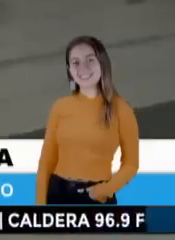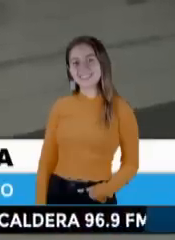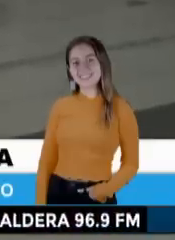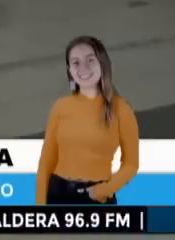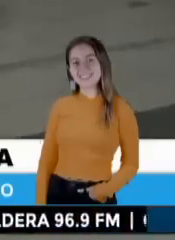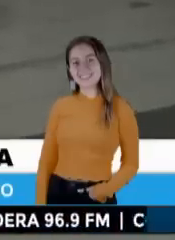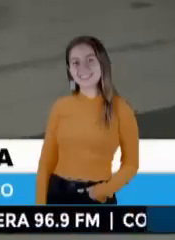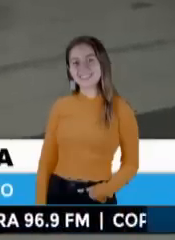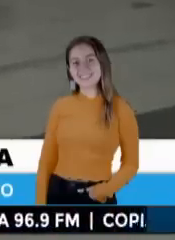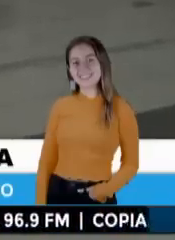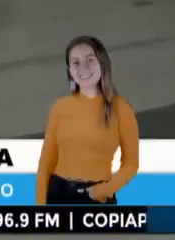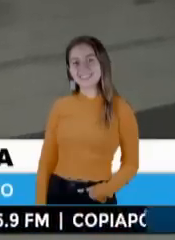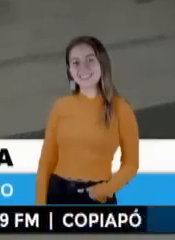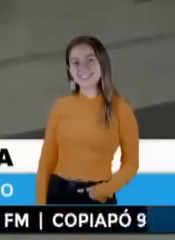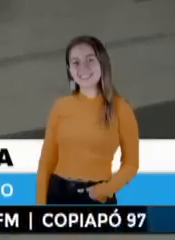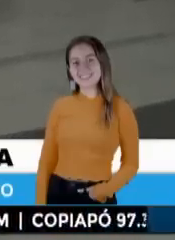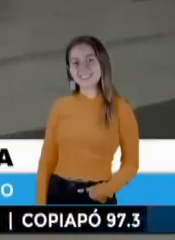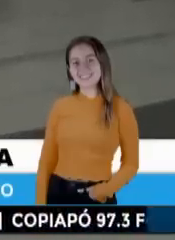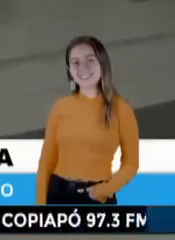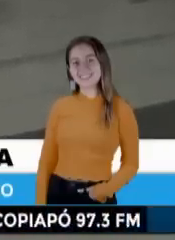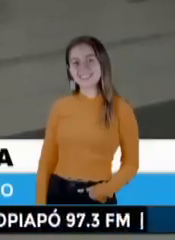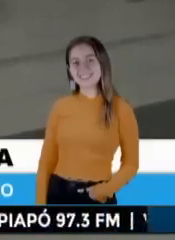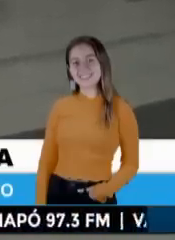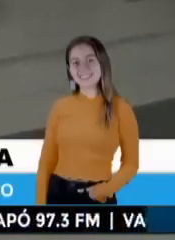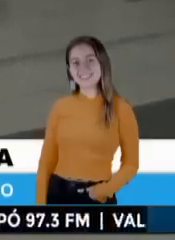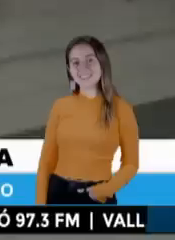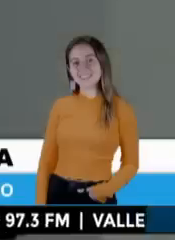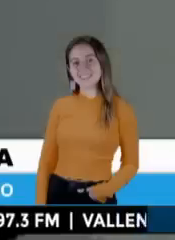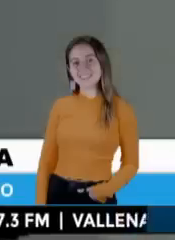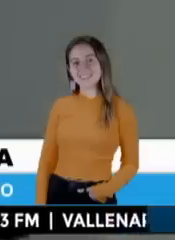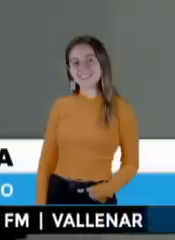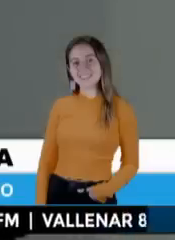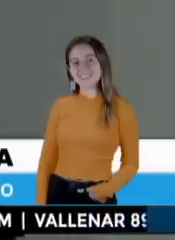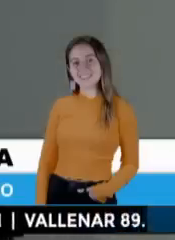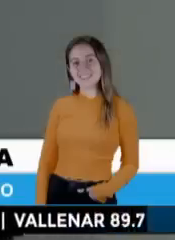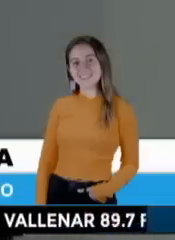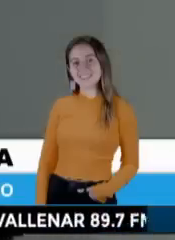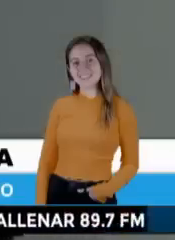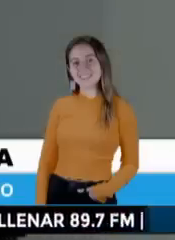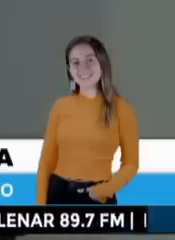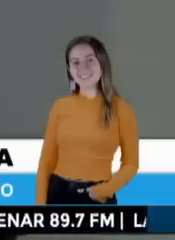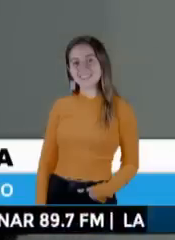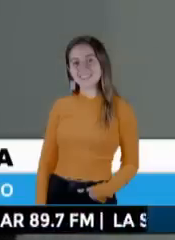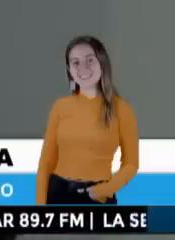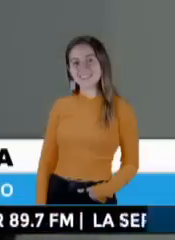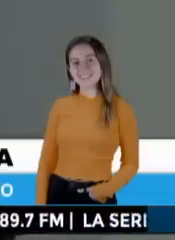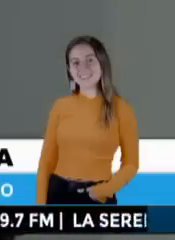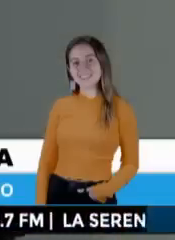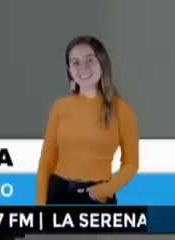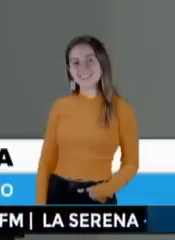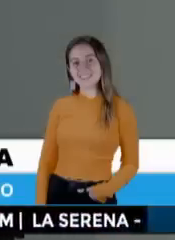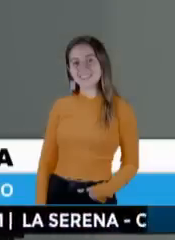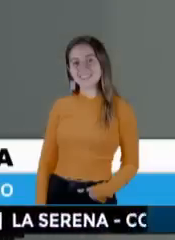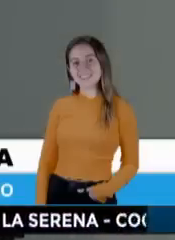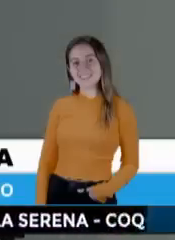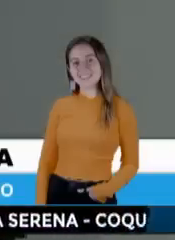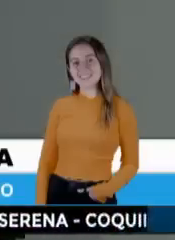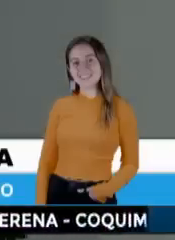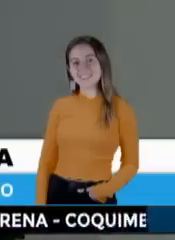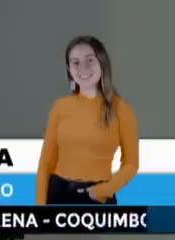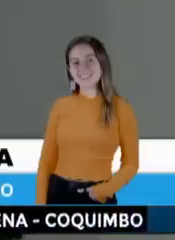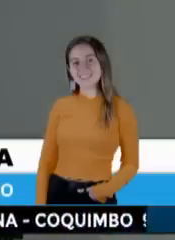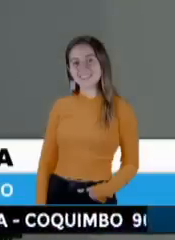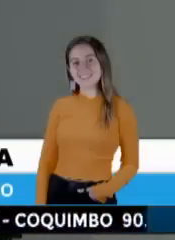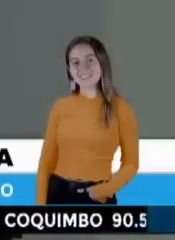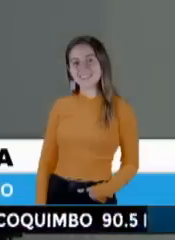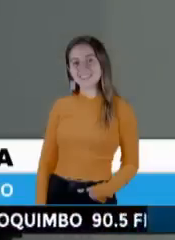con la mesa directiva en la sede del partido, se inicie a las 20 horas una votación electrónica que sabemos va a ser bastante